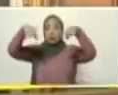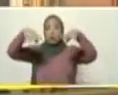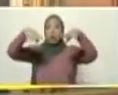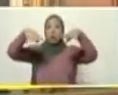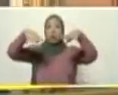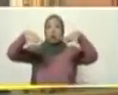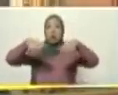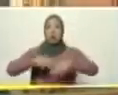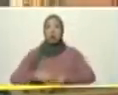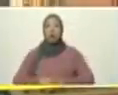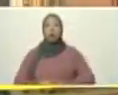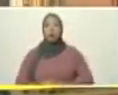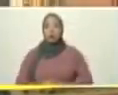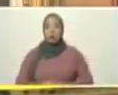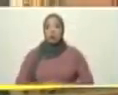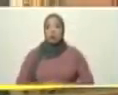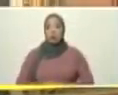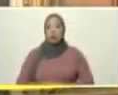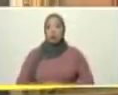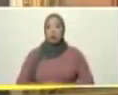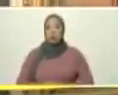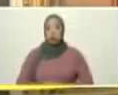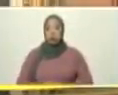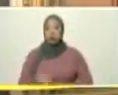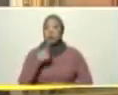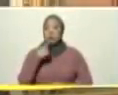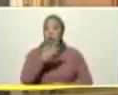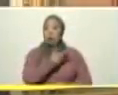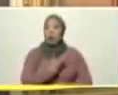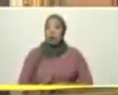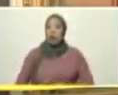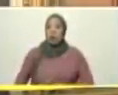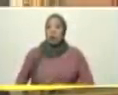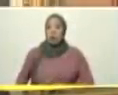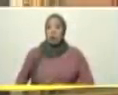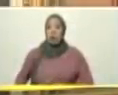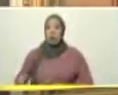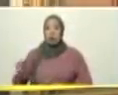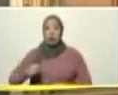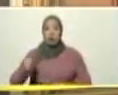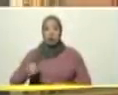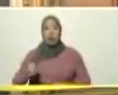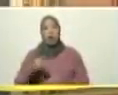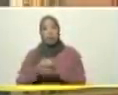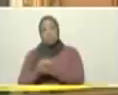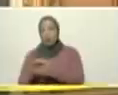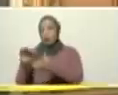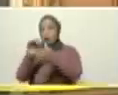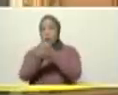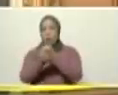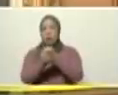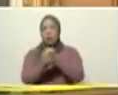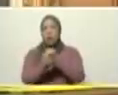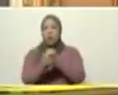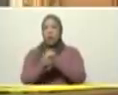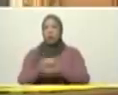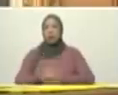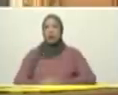la República Bolivariana de Venezuela. Miren, señor, compañeros, compañeras, lo sacaron